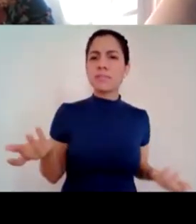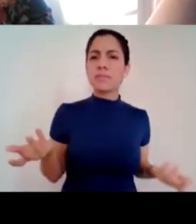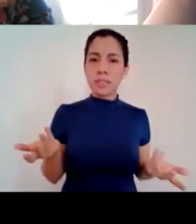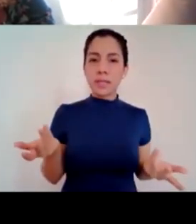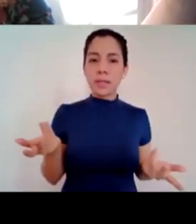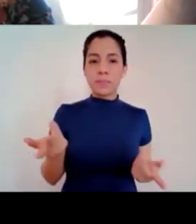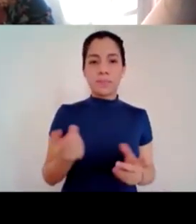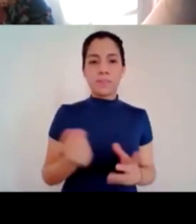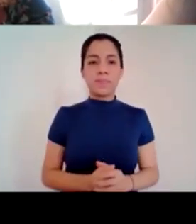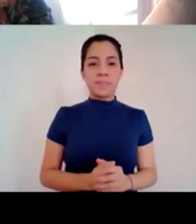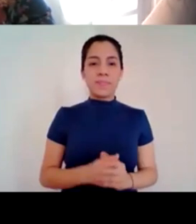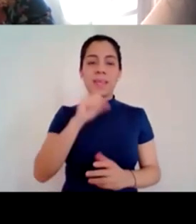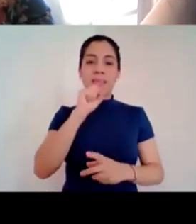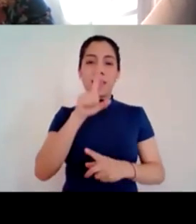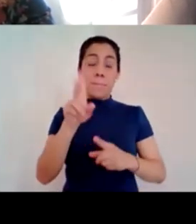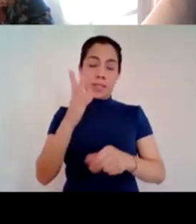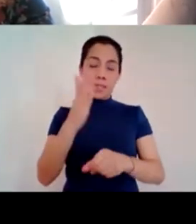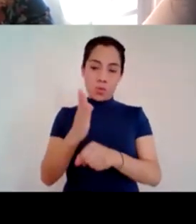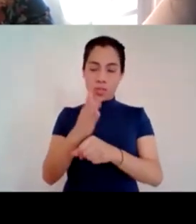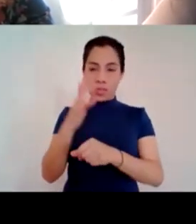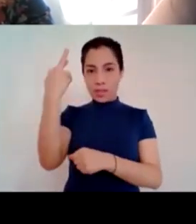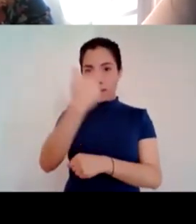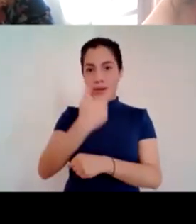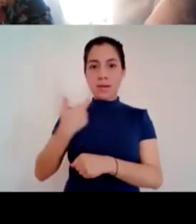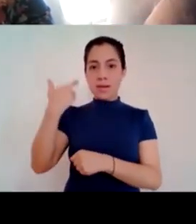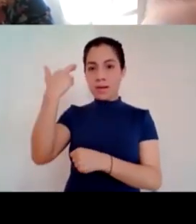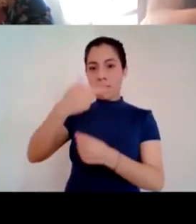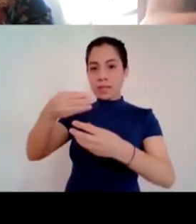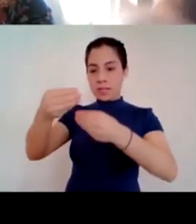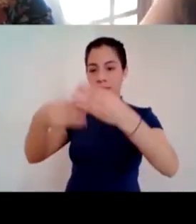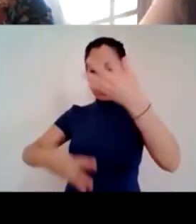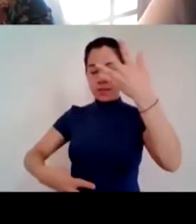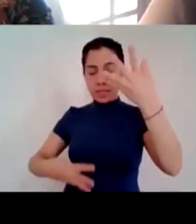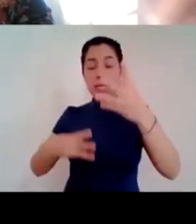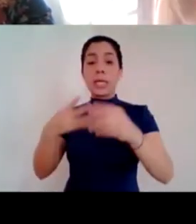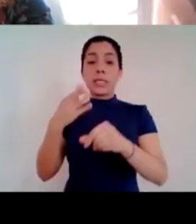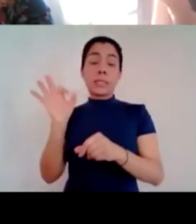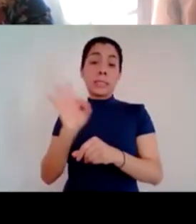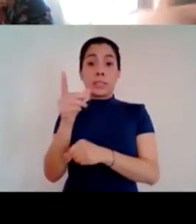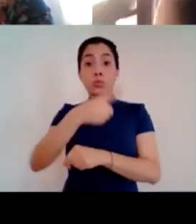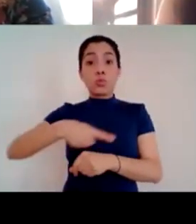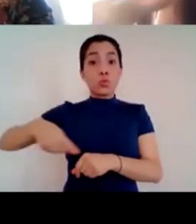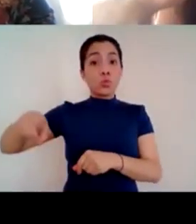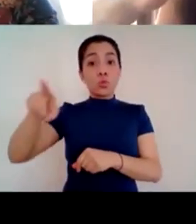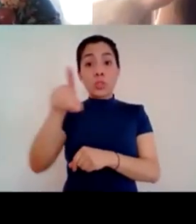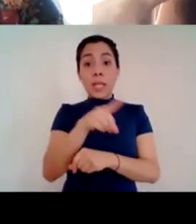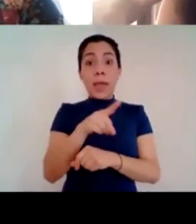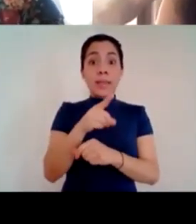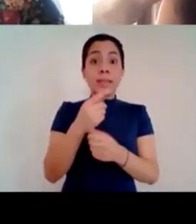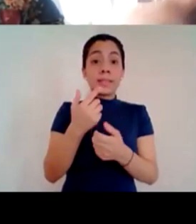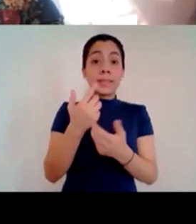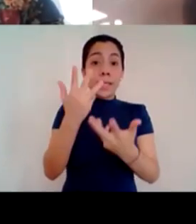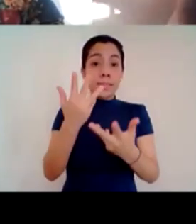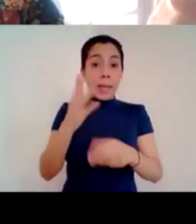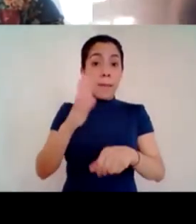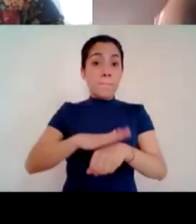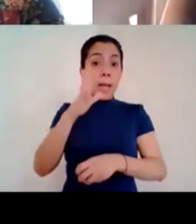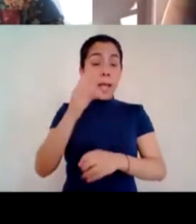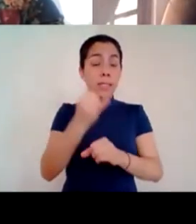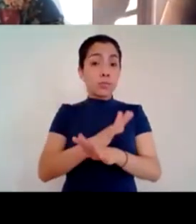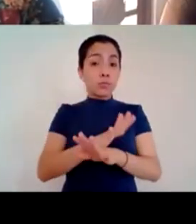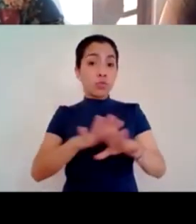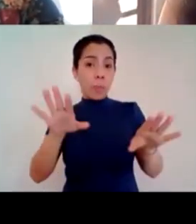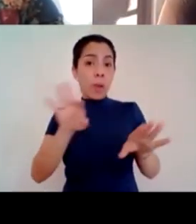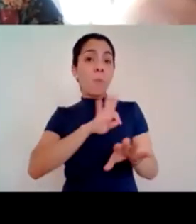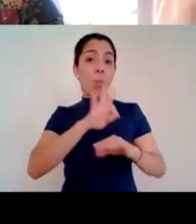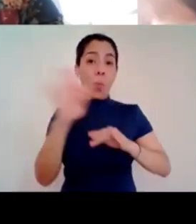cuentan cheque que más preguntas hay de la audiencia si se quedan picados traten por favor de contactar a nuestros expertos les daremos o